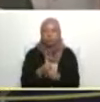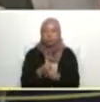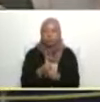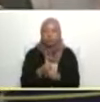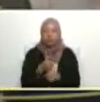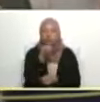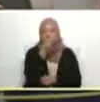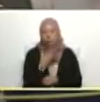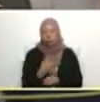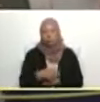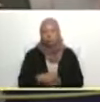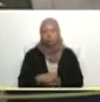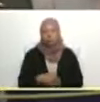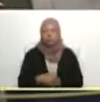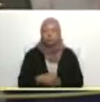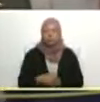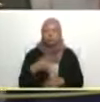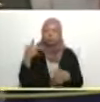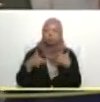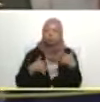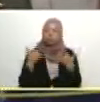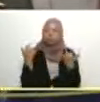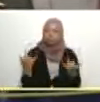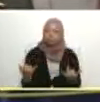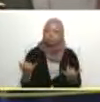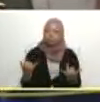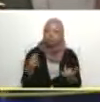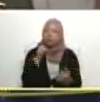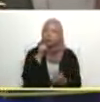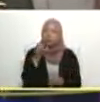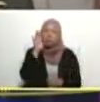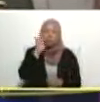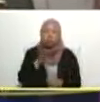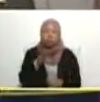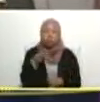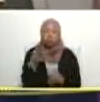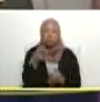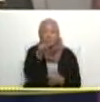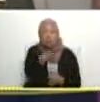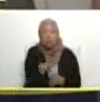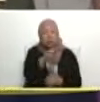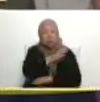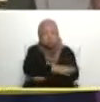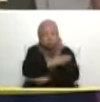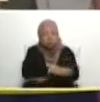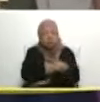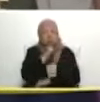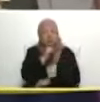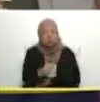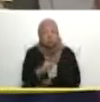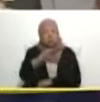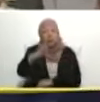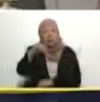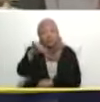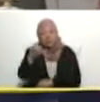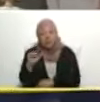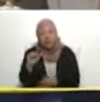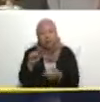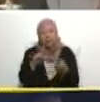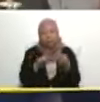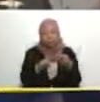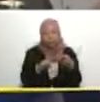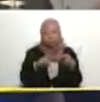bueno, las cloacas, vamos a llamarlo así, las cloacas del Estado, la CIA, la DEA, que actúan a la